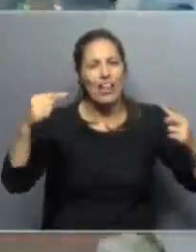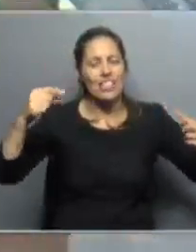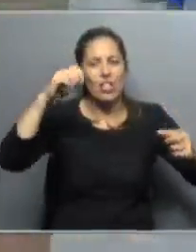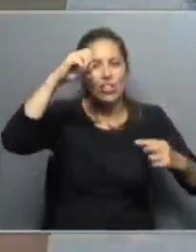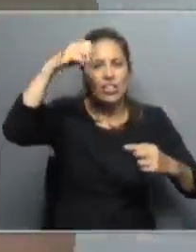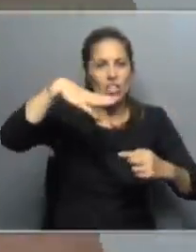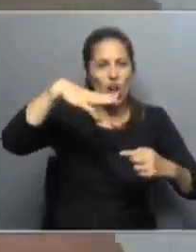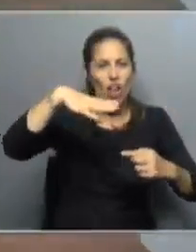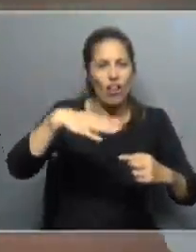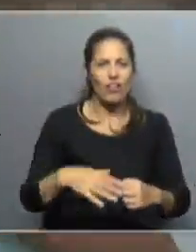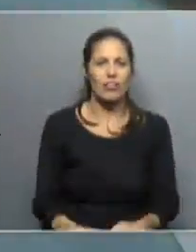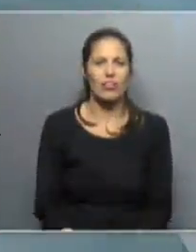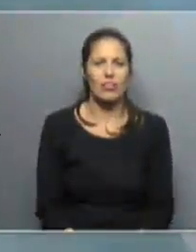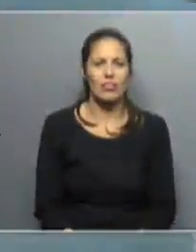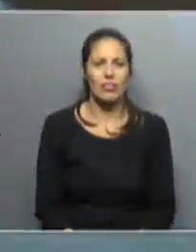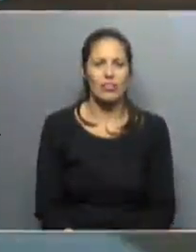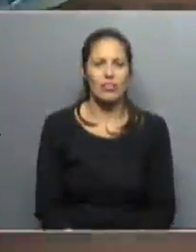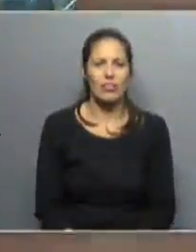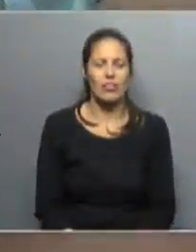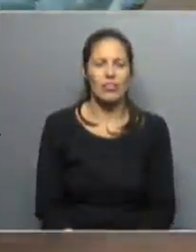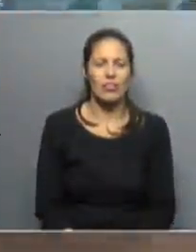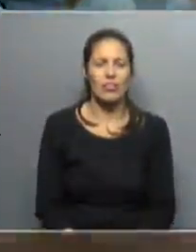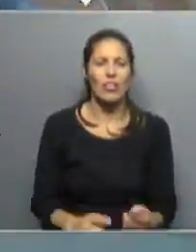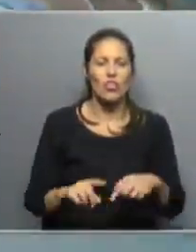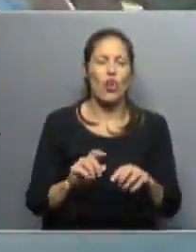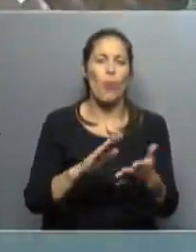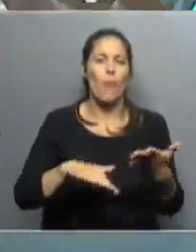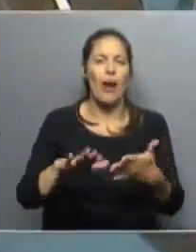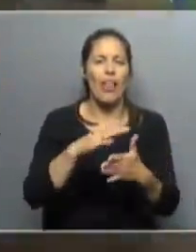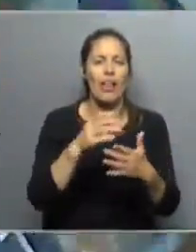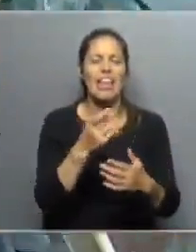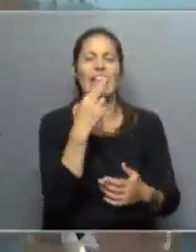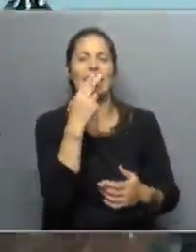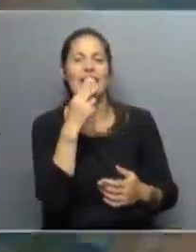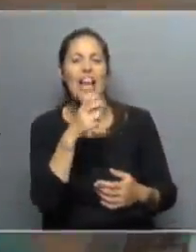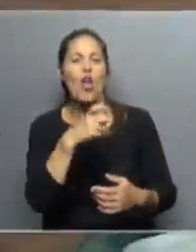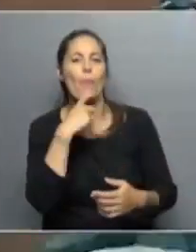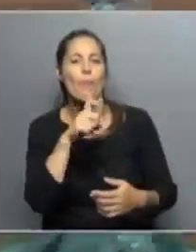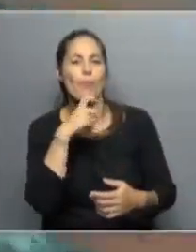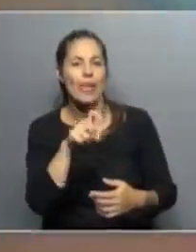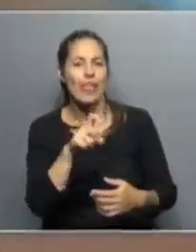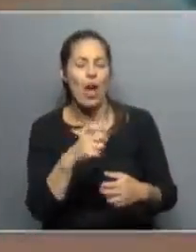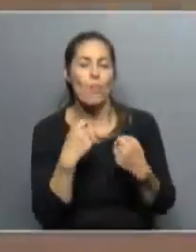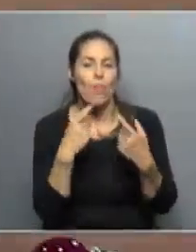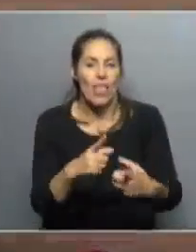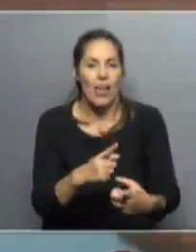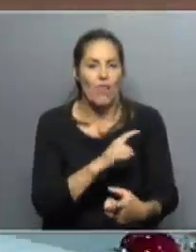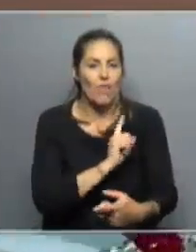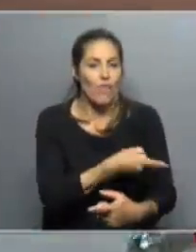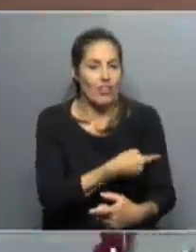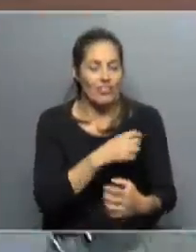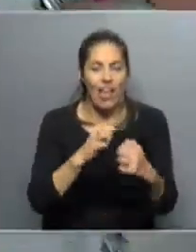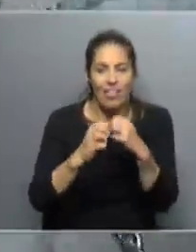les dé un poquito. Son del Feng Shui, son en cristal y piedra y es para potenciar la energía